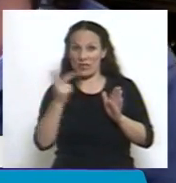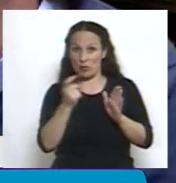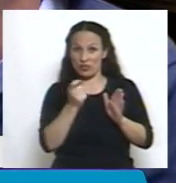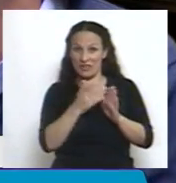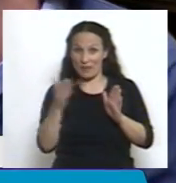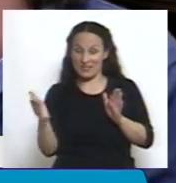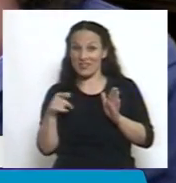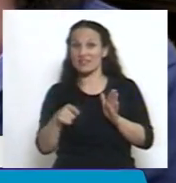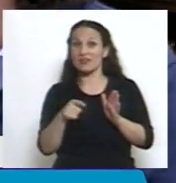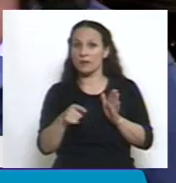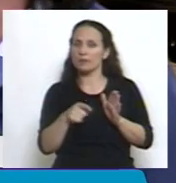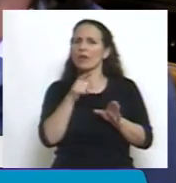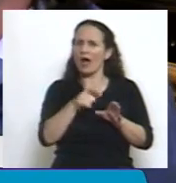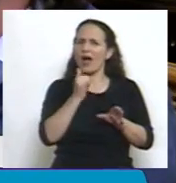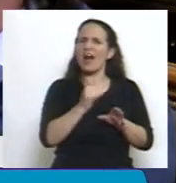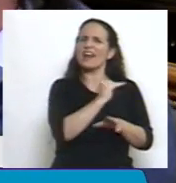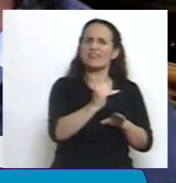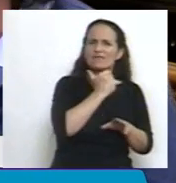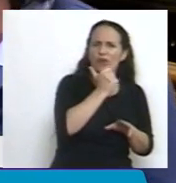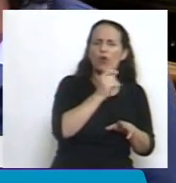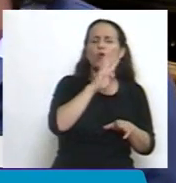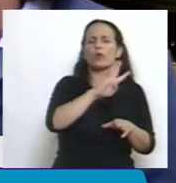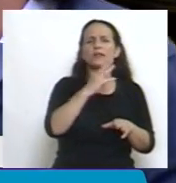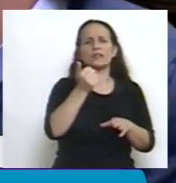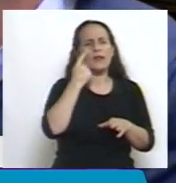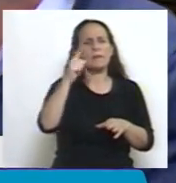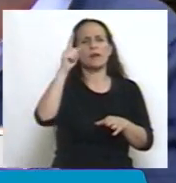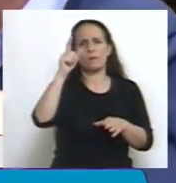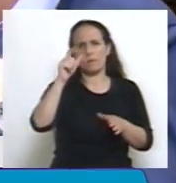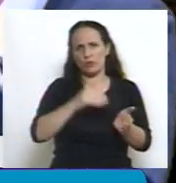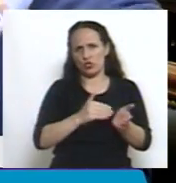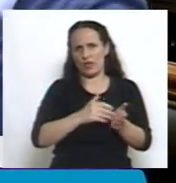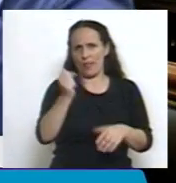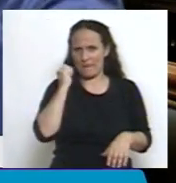para compensar, el déficit quedaría en 40.000 millones de pesos. Y entonces, con un